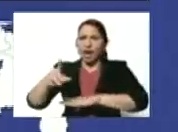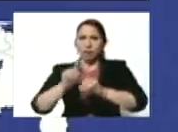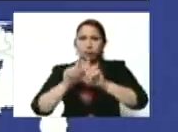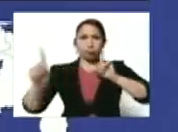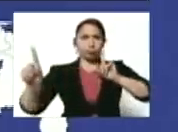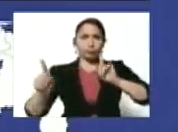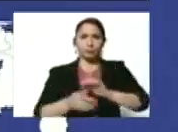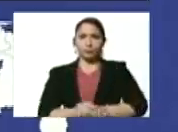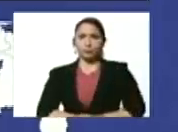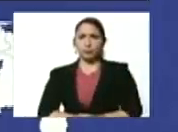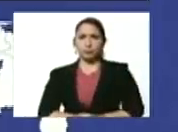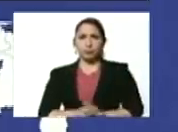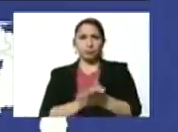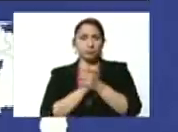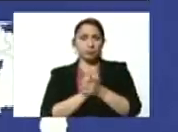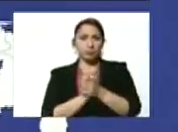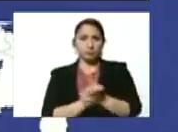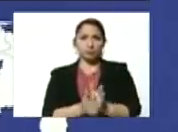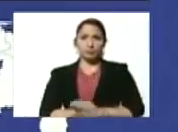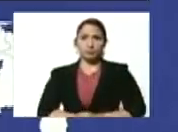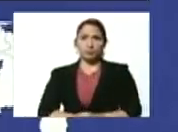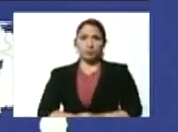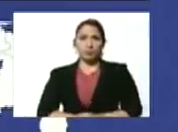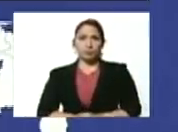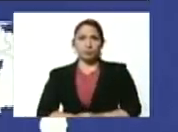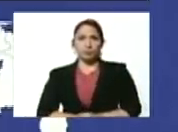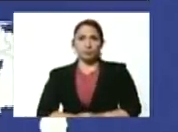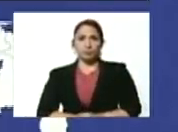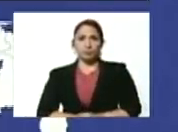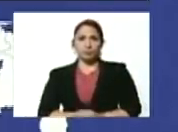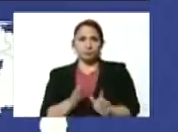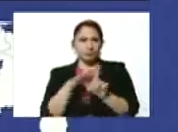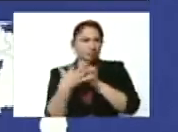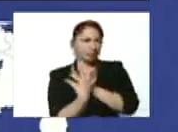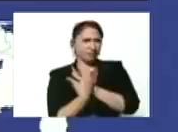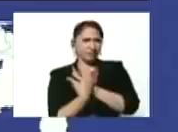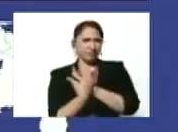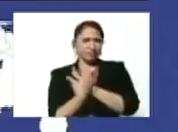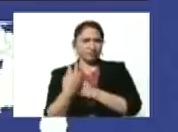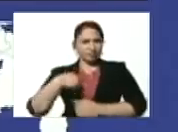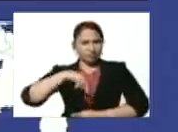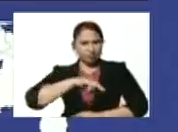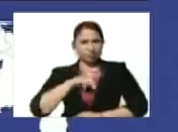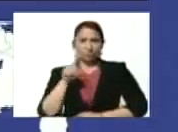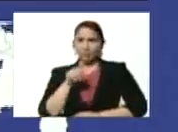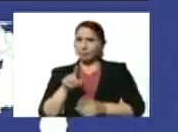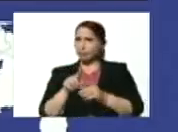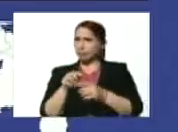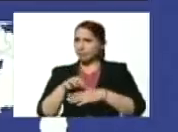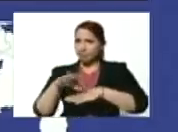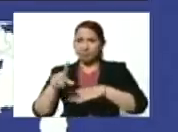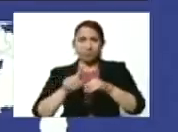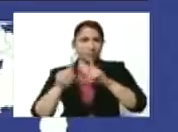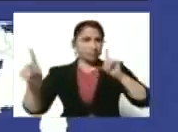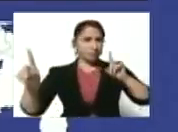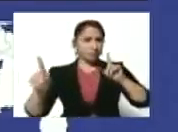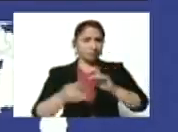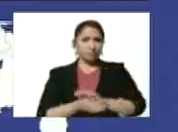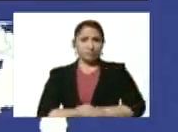por anillos que lo rodean a uno, no dejarse aislar por anillos